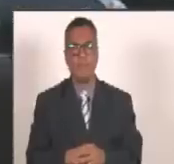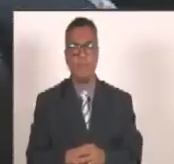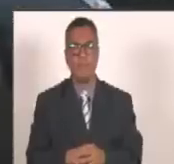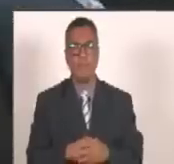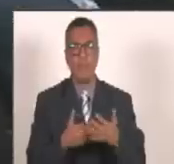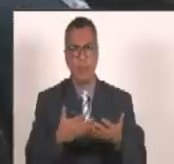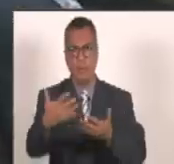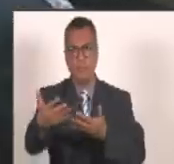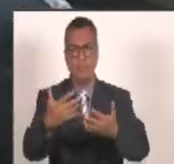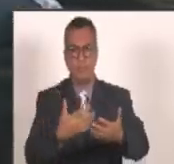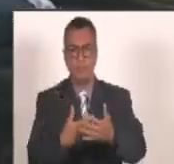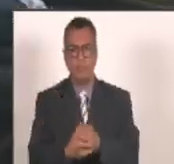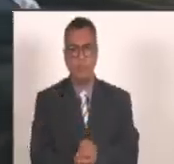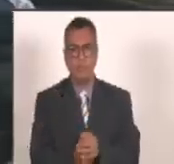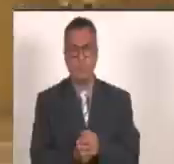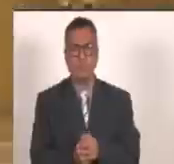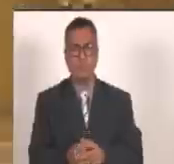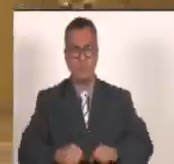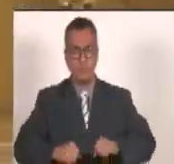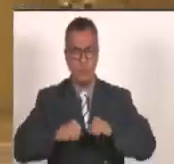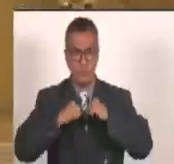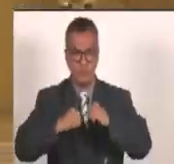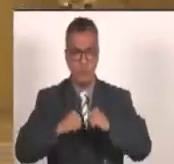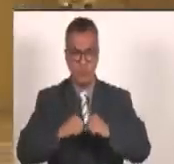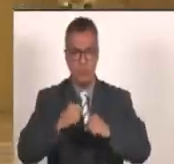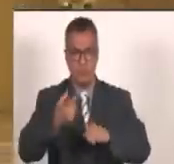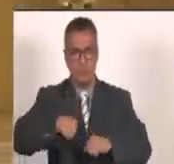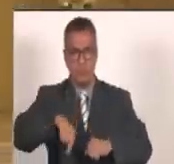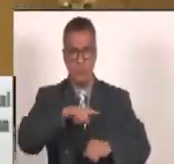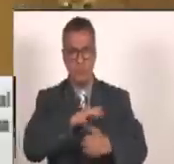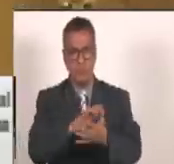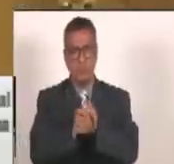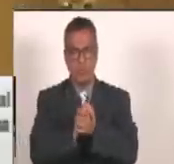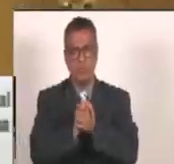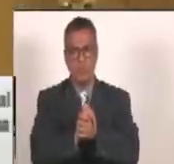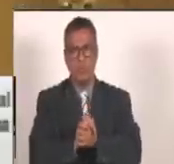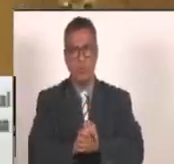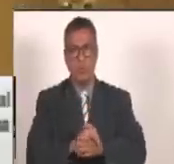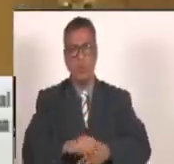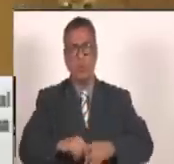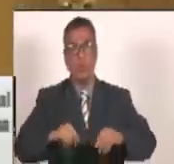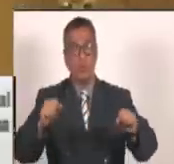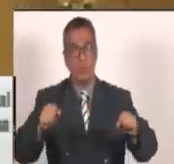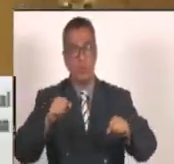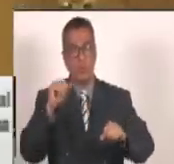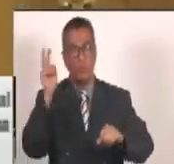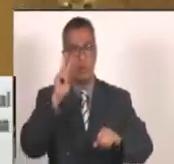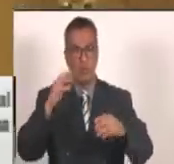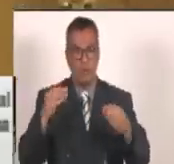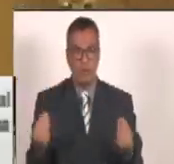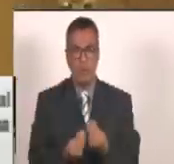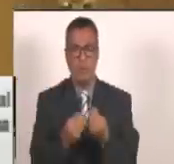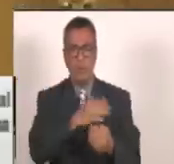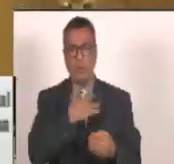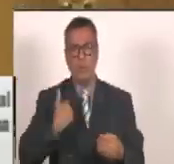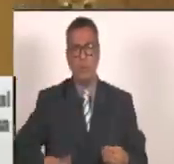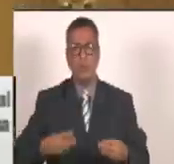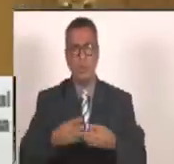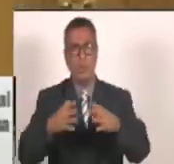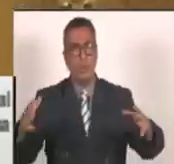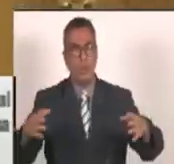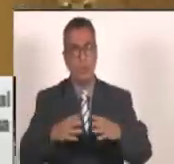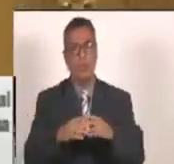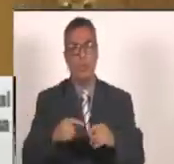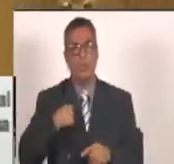y estrechó y consolidó nuestra amistad de hierro. Venezuela y China hoy tienen una amistad